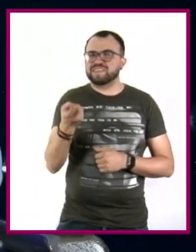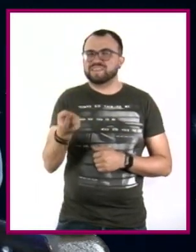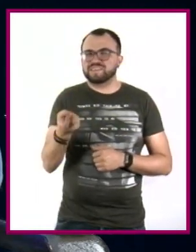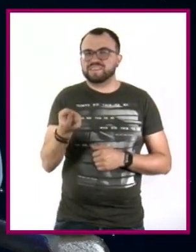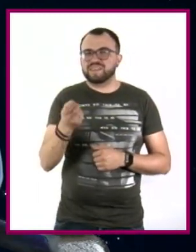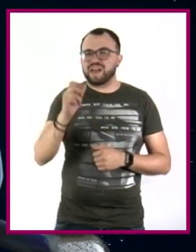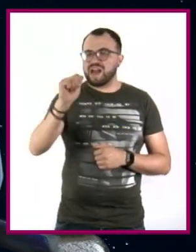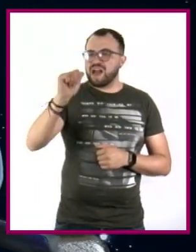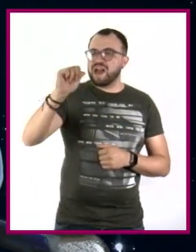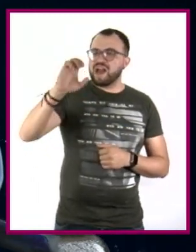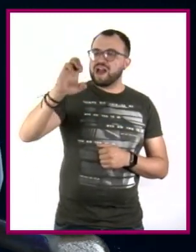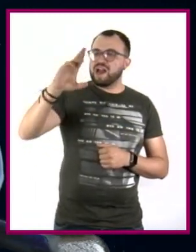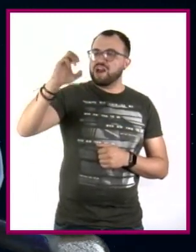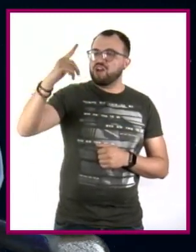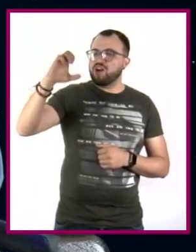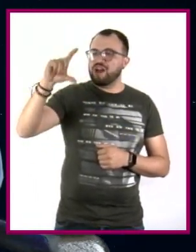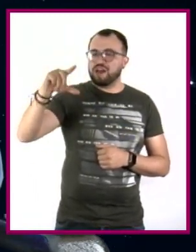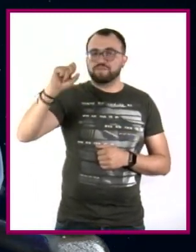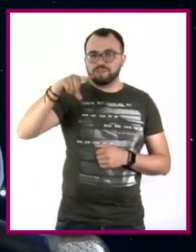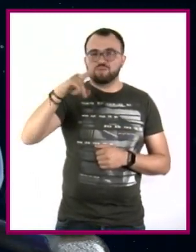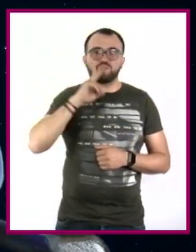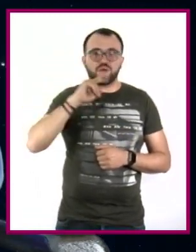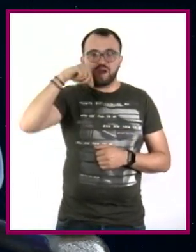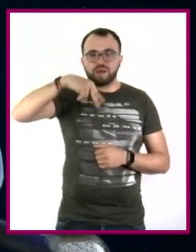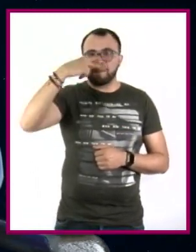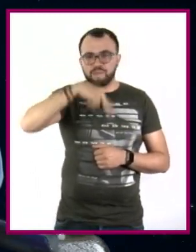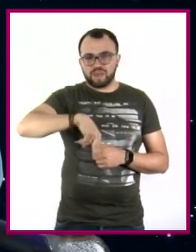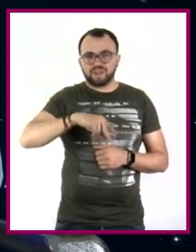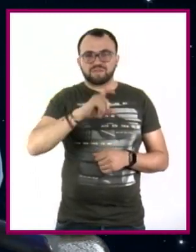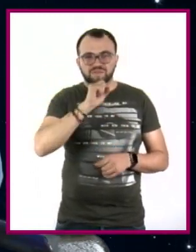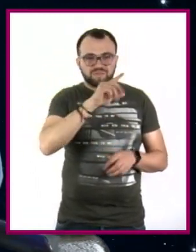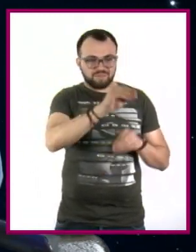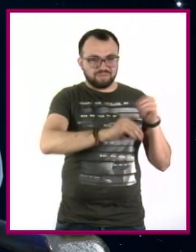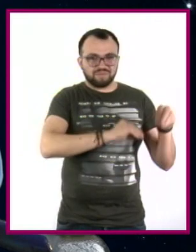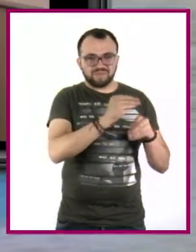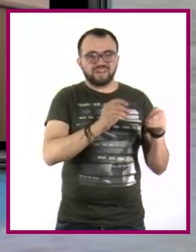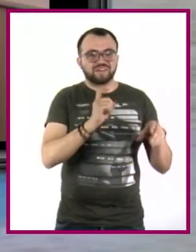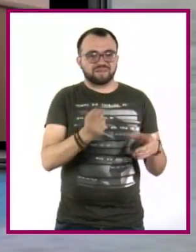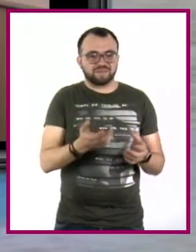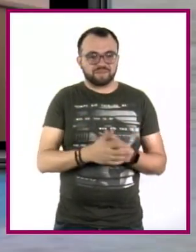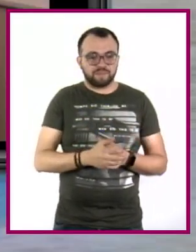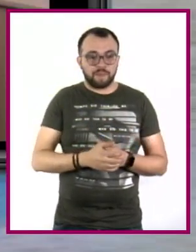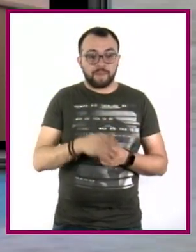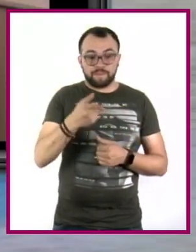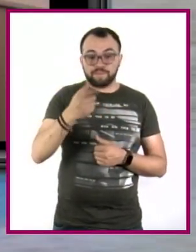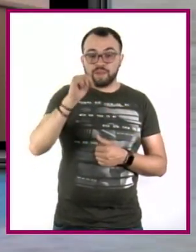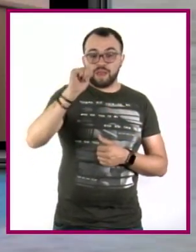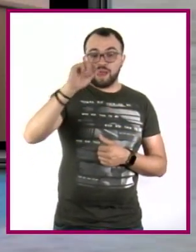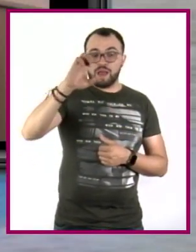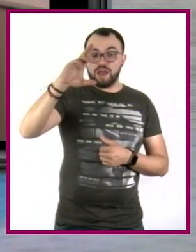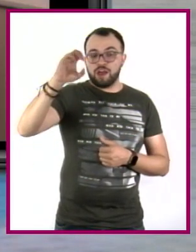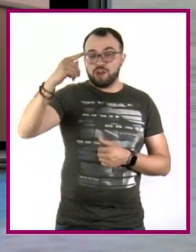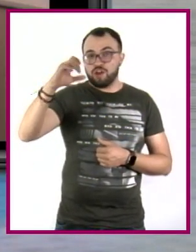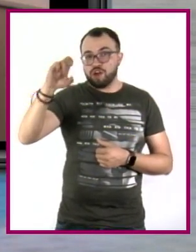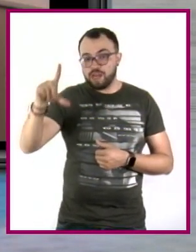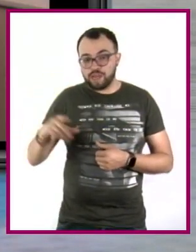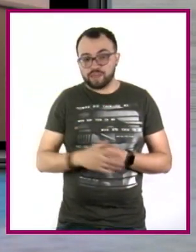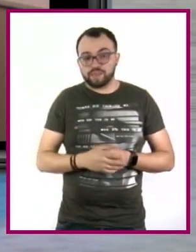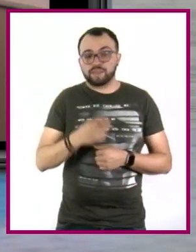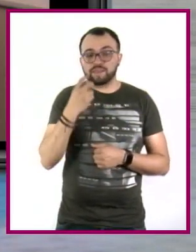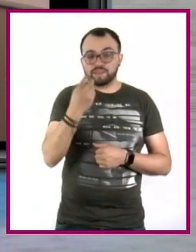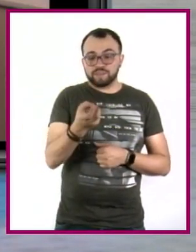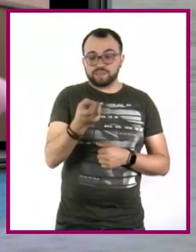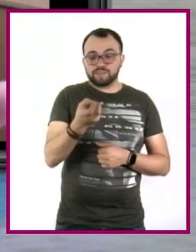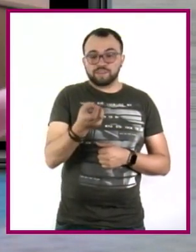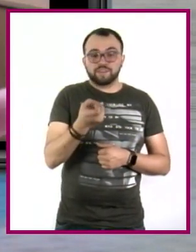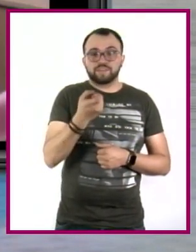los aerogeles que se probaron en México dentro de AMS? El aerogel es un medio, en